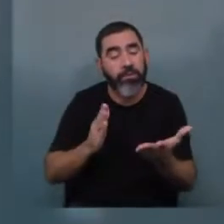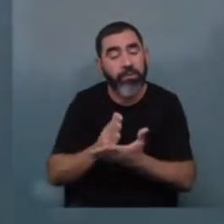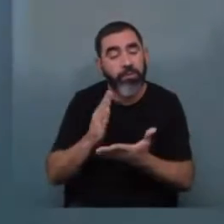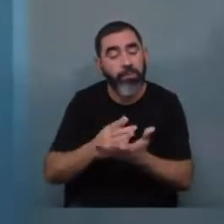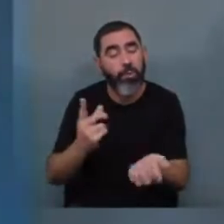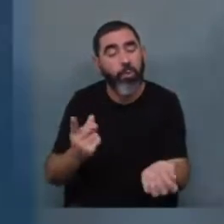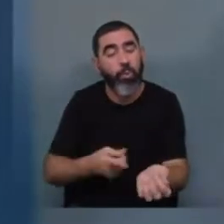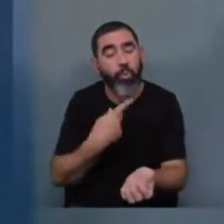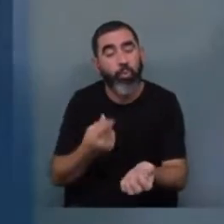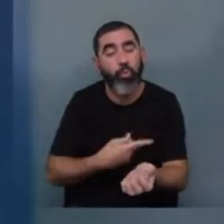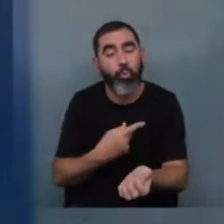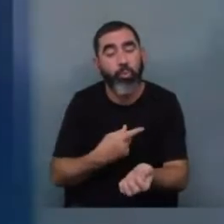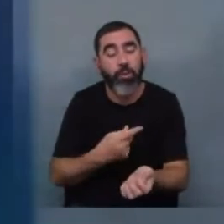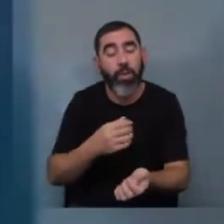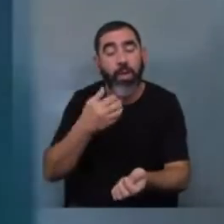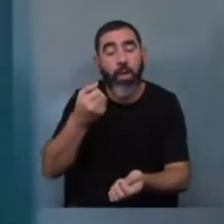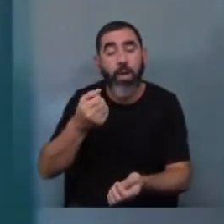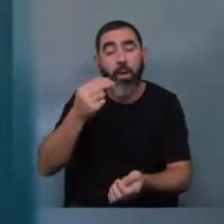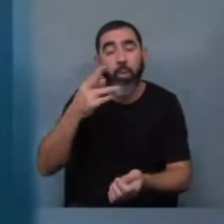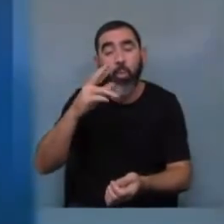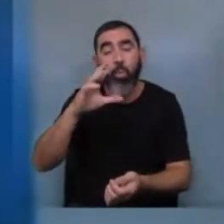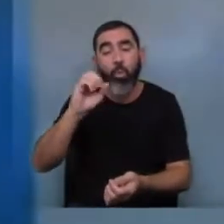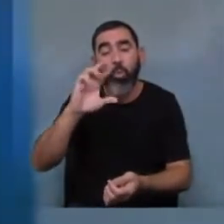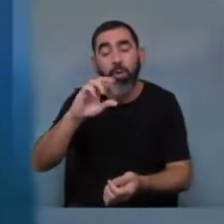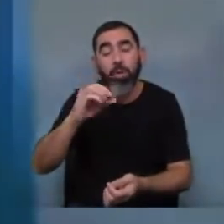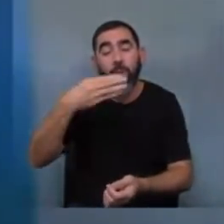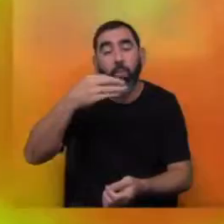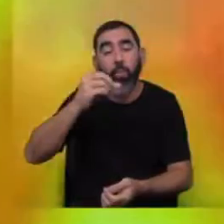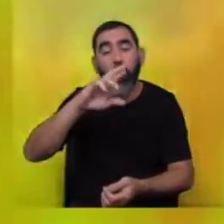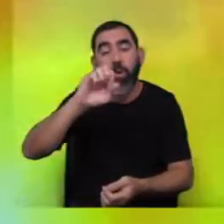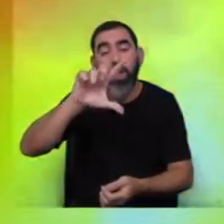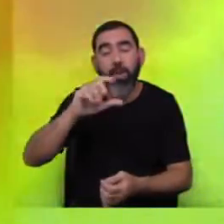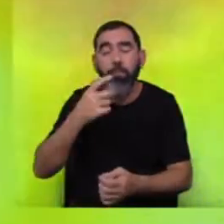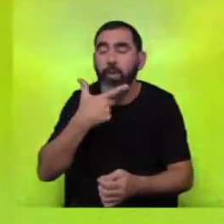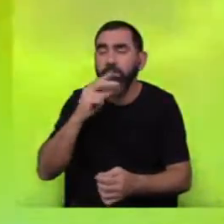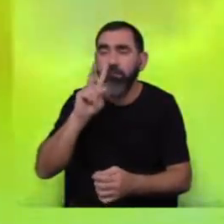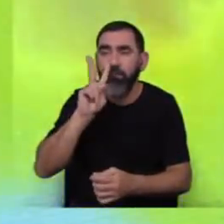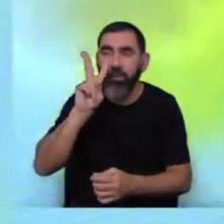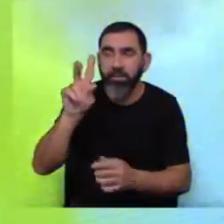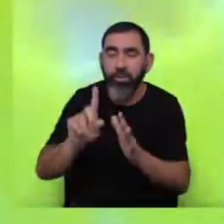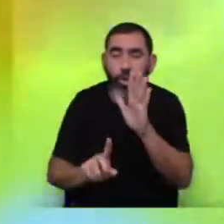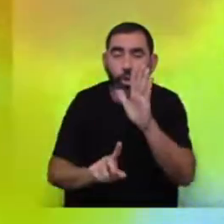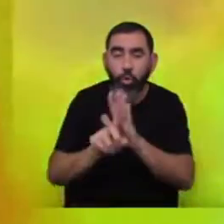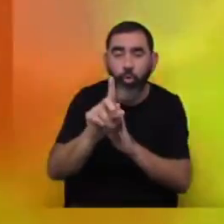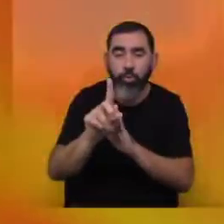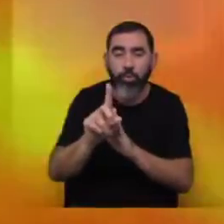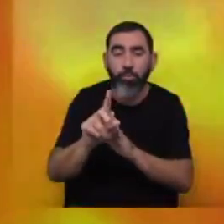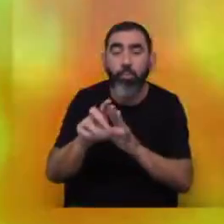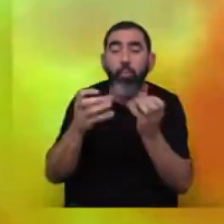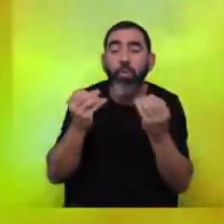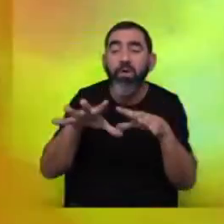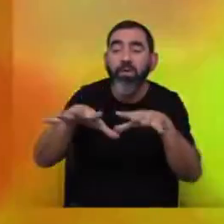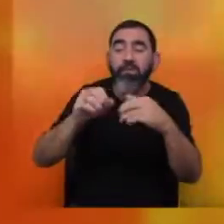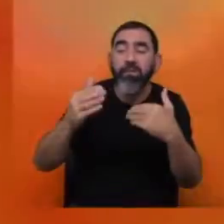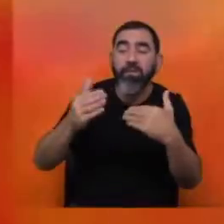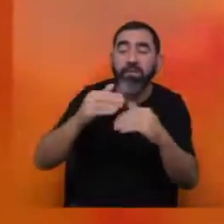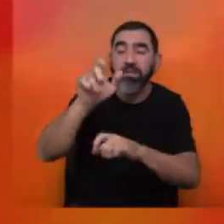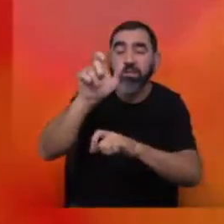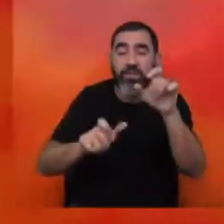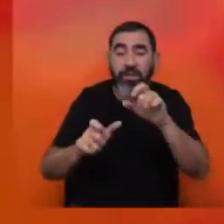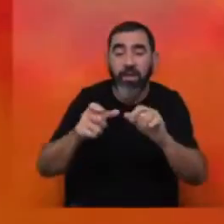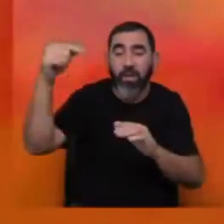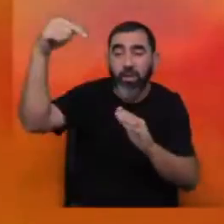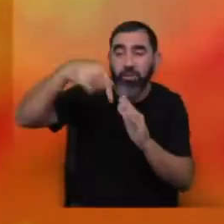costumbre de llamarlas auroras boreales, y es porque, claro, es más fácil verlas al norte porque hay más lugares poblados cerca del Polo Norte